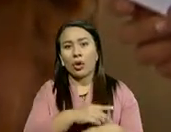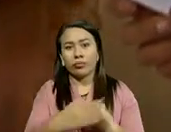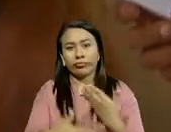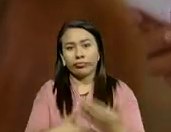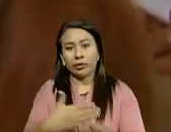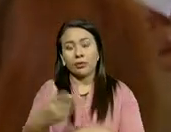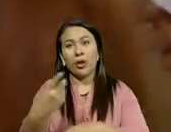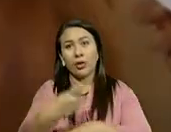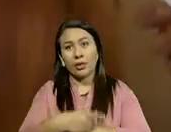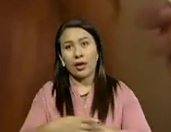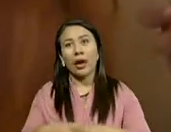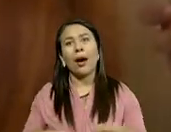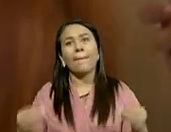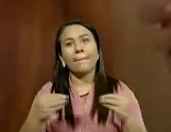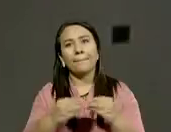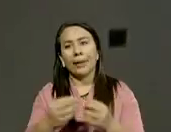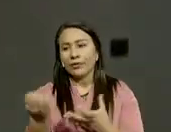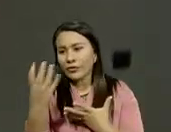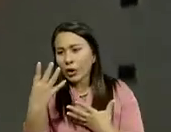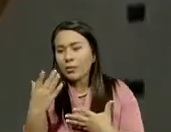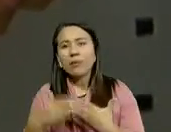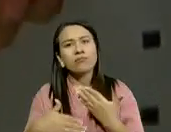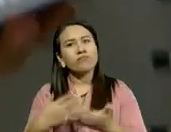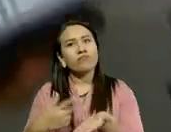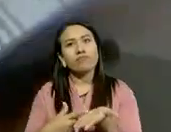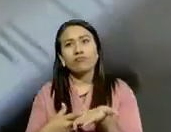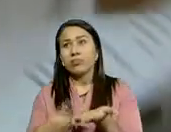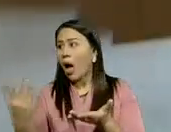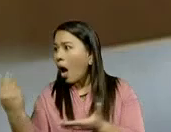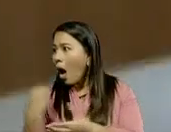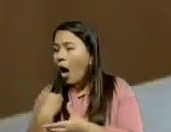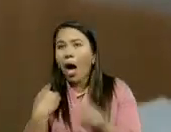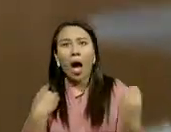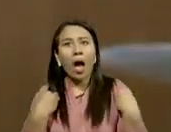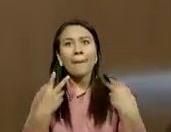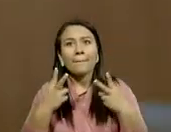próximos días se darán varias diligencias. Informó Roselena Vázquez.